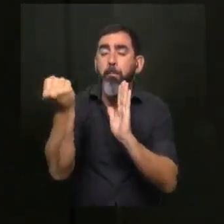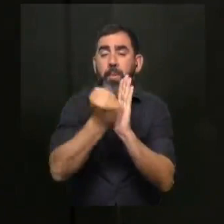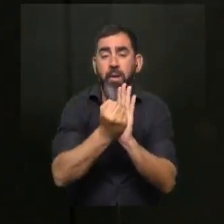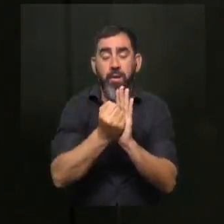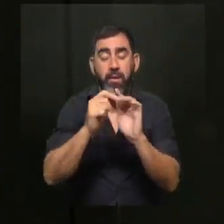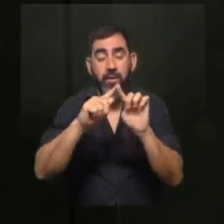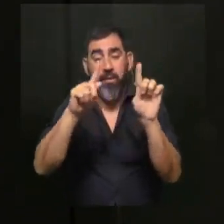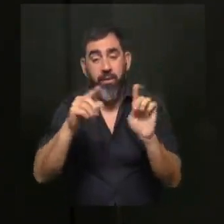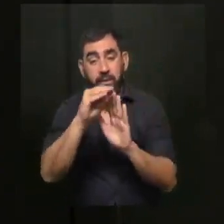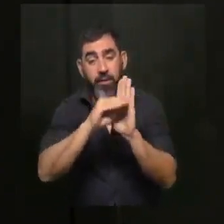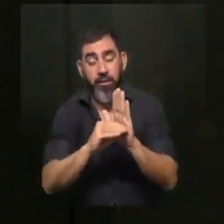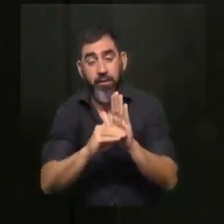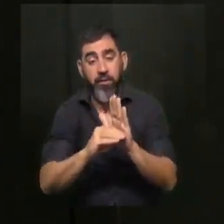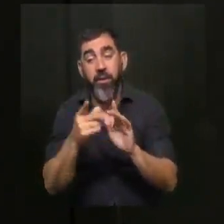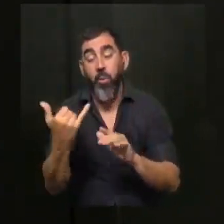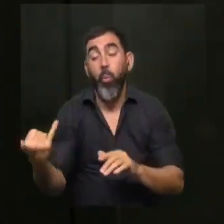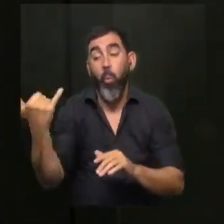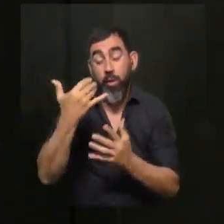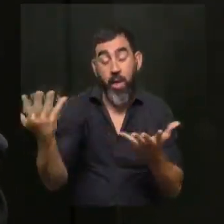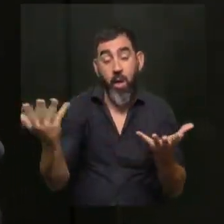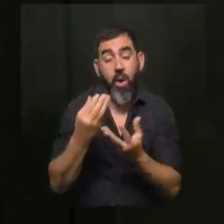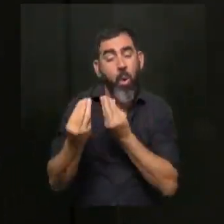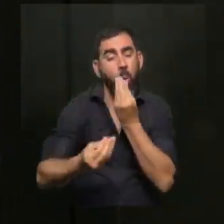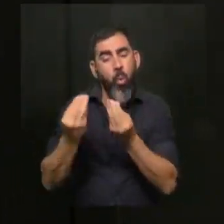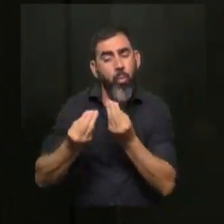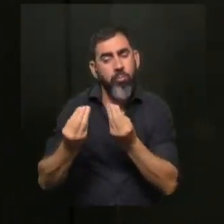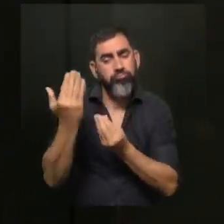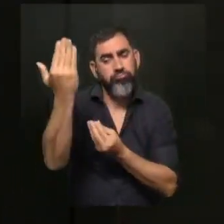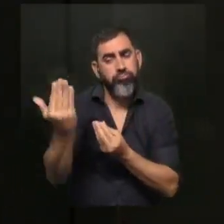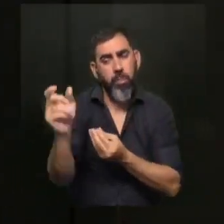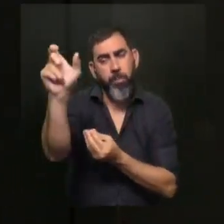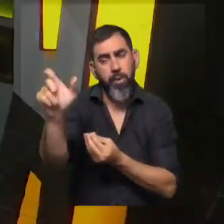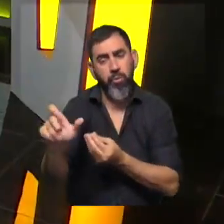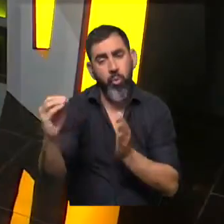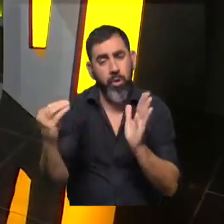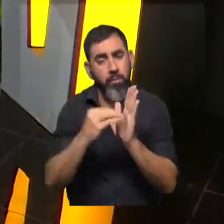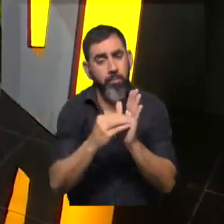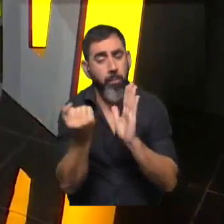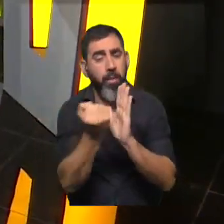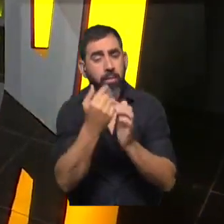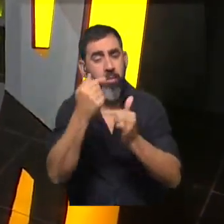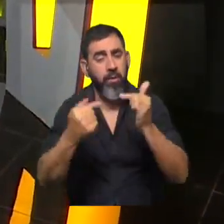en esta segunda parte del informe, Carlos nos va a contar cómo es este perfil del patentador uruguayo.